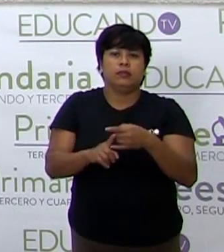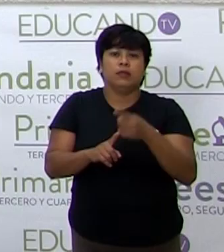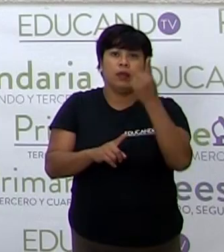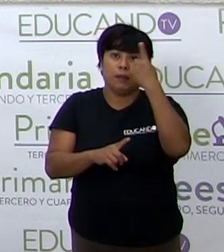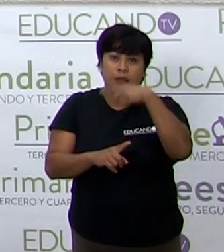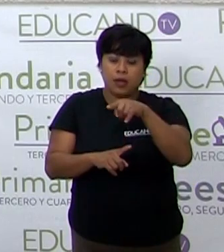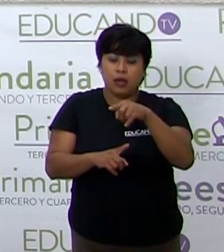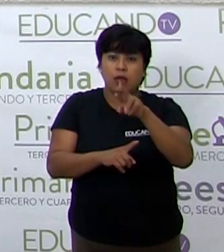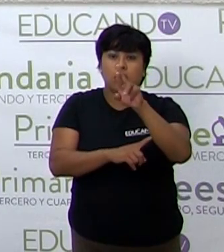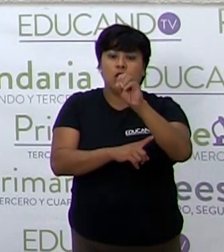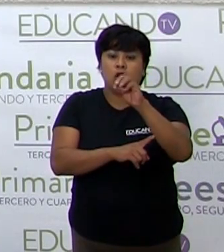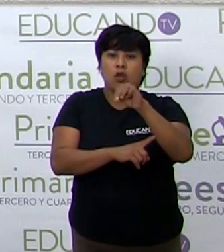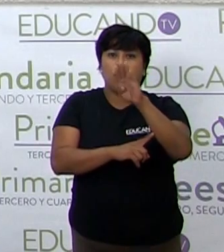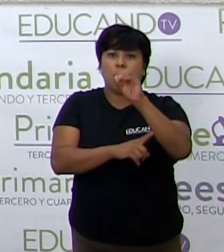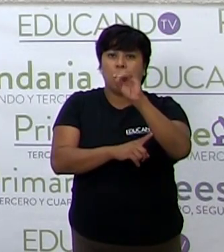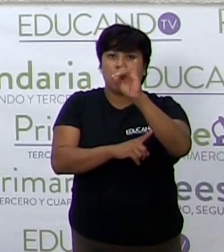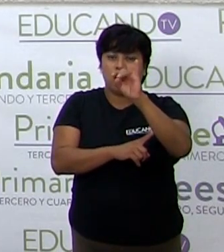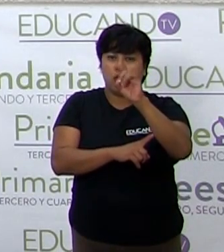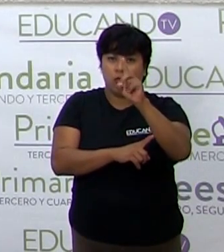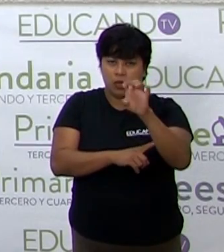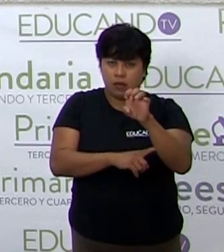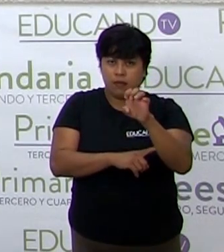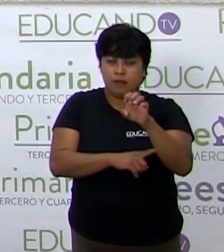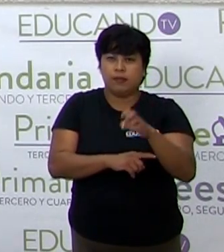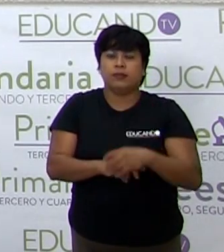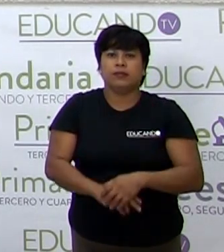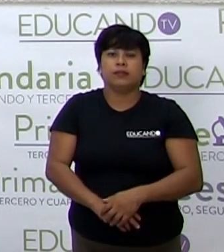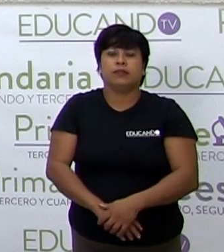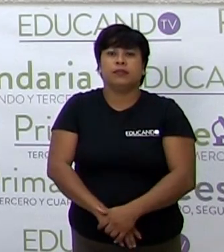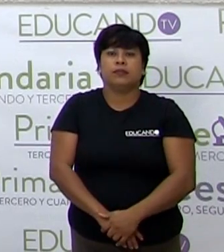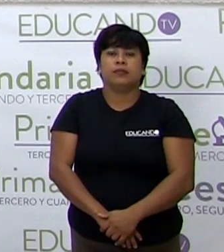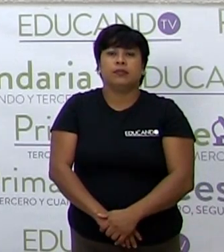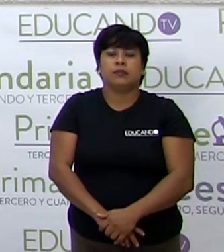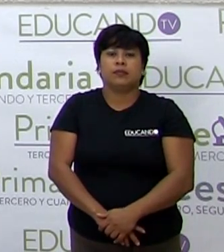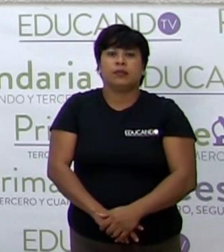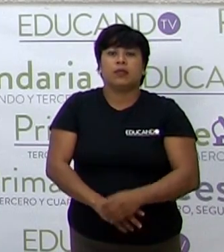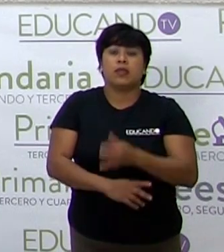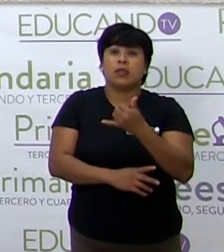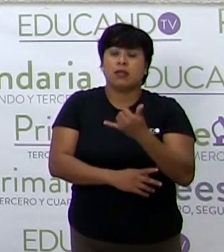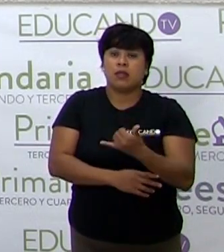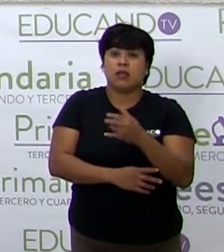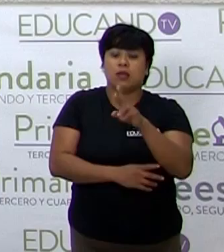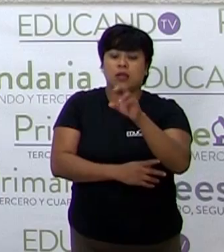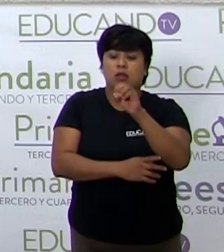para el romboide también, y el romboide, y